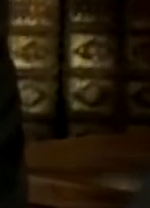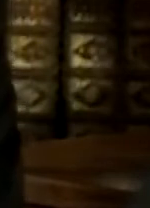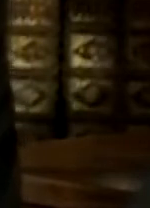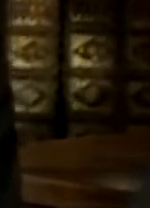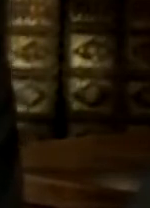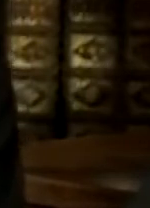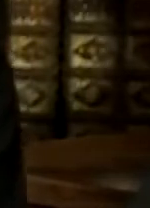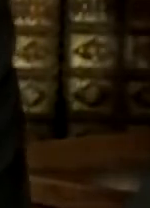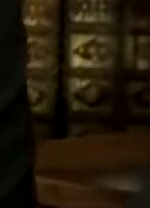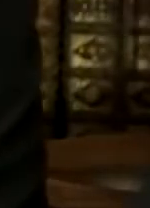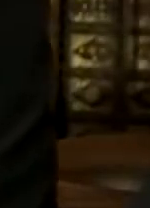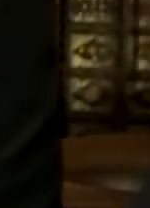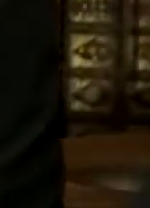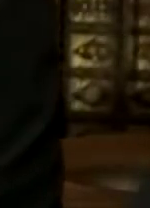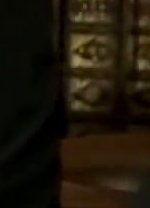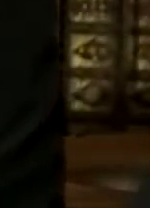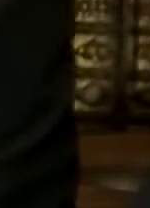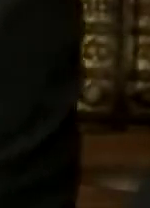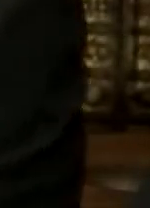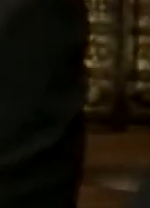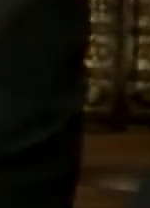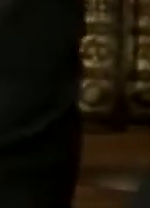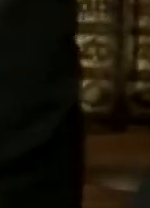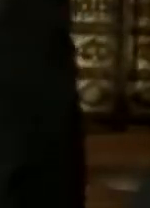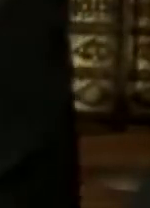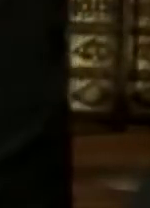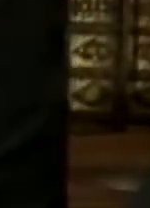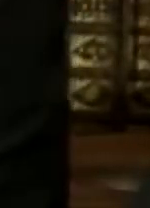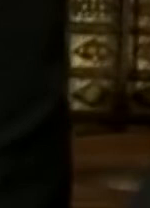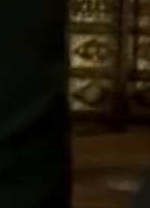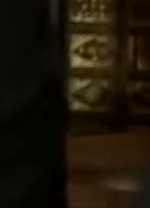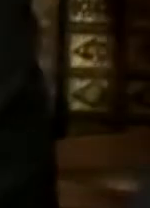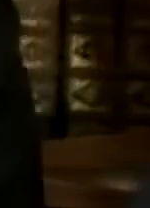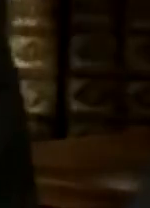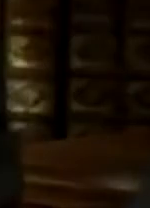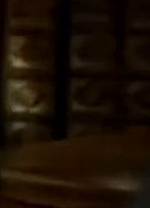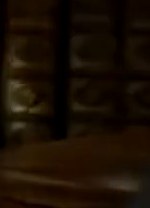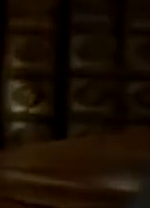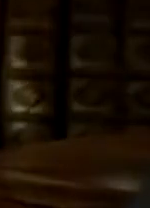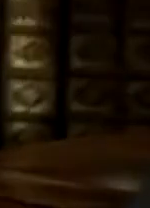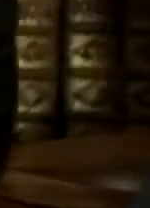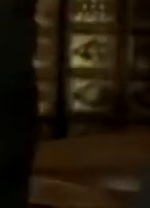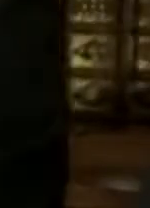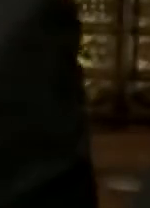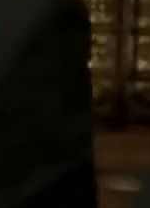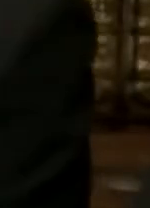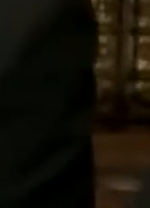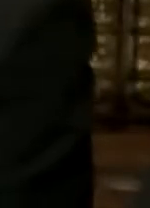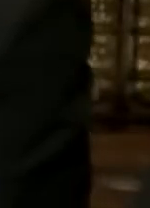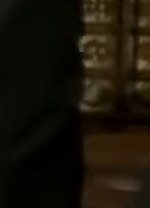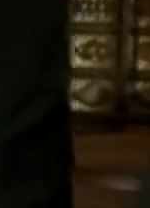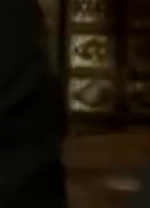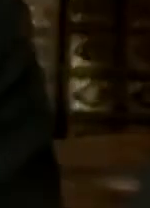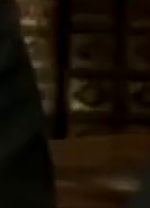fueron espacio de foros, de mesas de análisis, de estrategias participativas. Muchas y muchos de